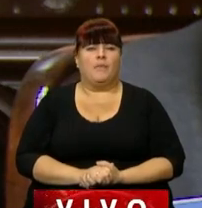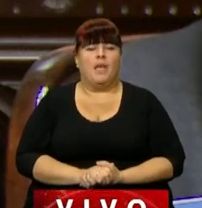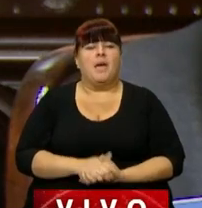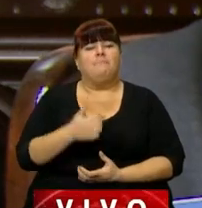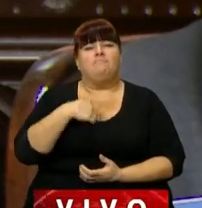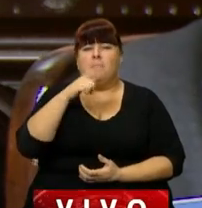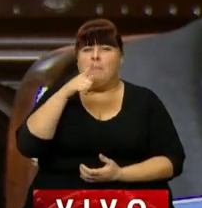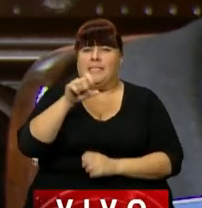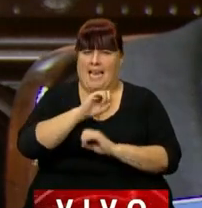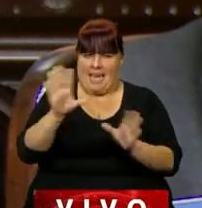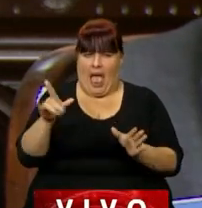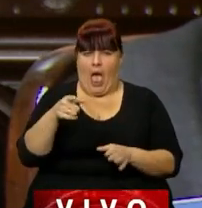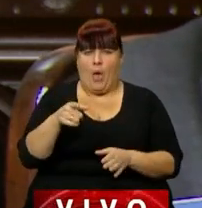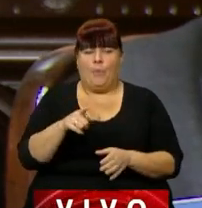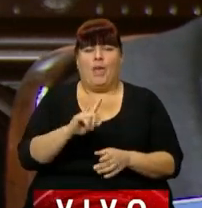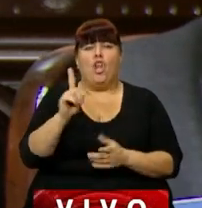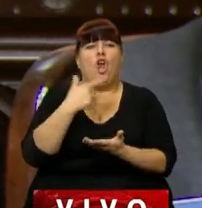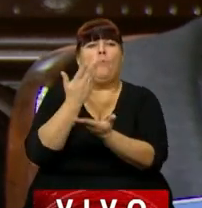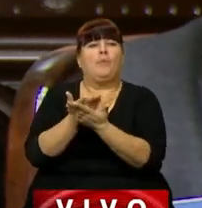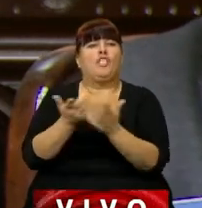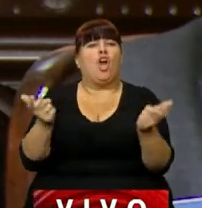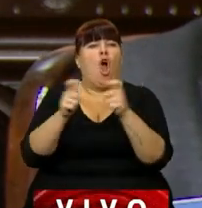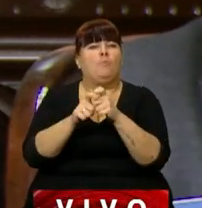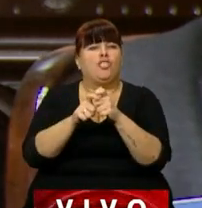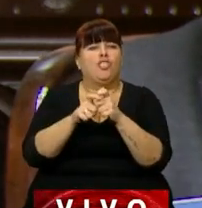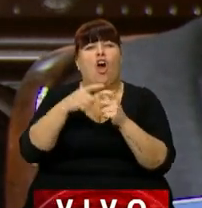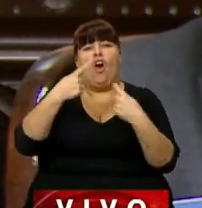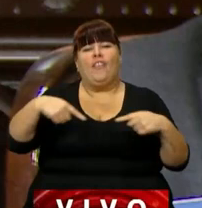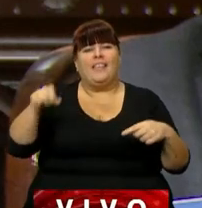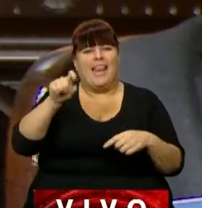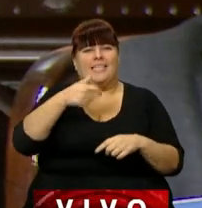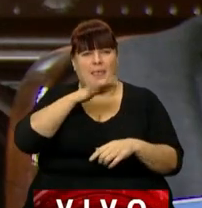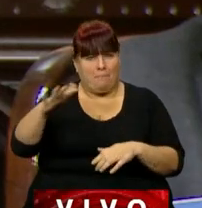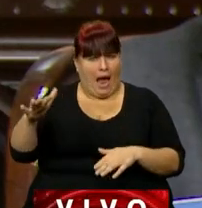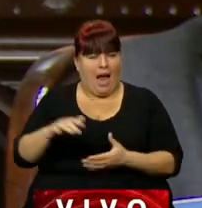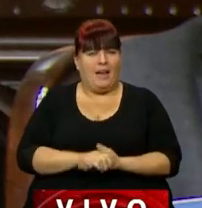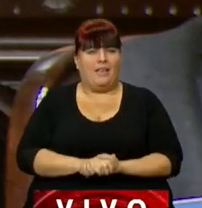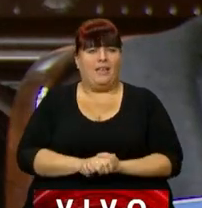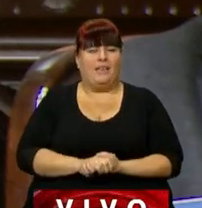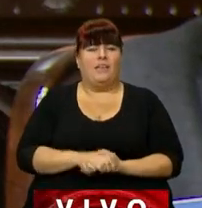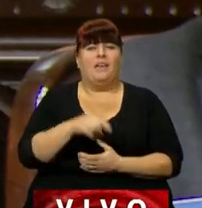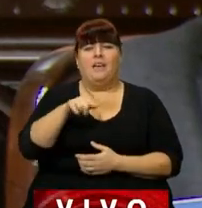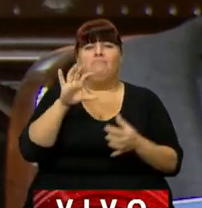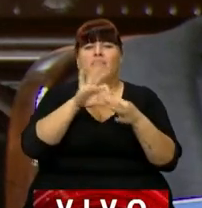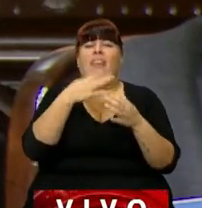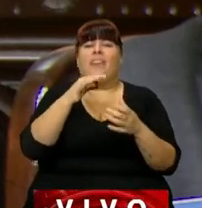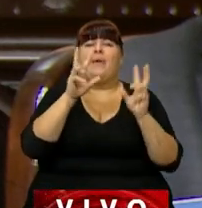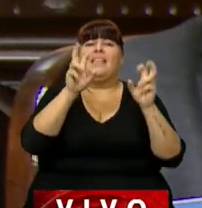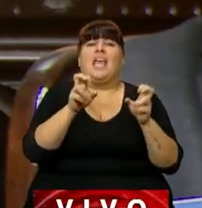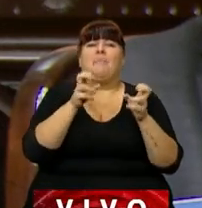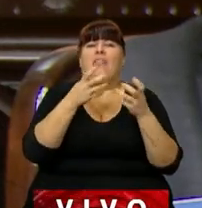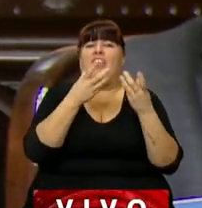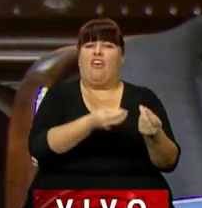mí me parece grave que no se haya girado a la Comisión de Intereses Marítimos y Fluviales. No estaría haciendo cita a esto de tratarse el tema de